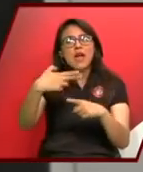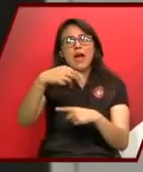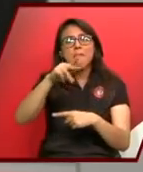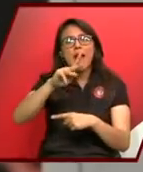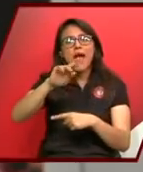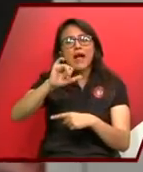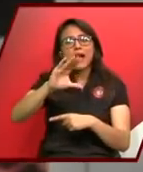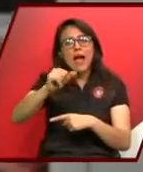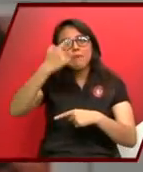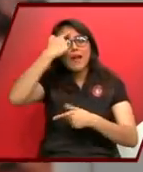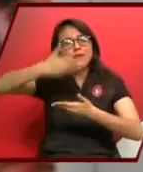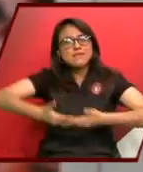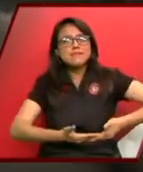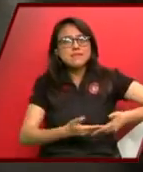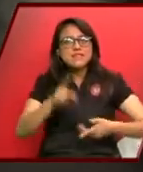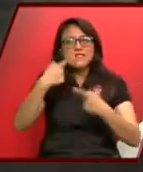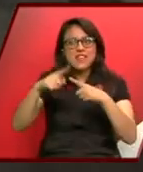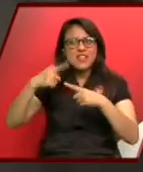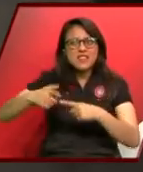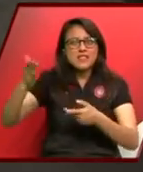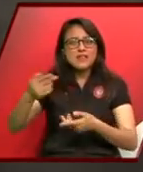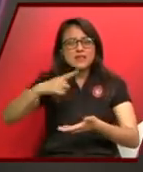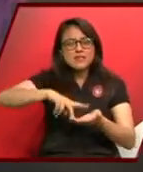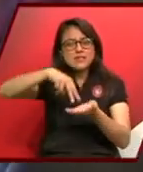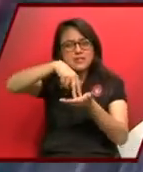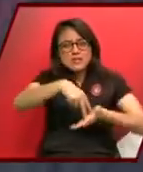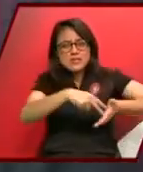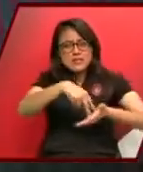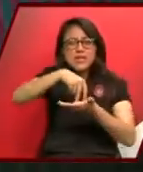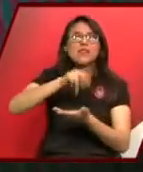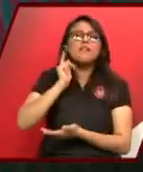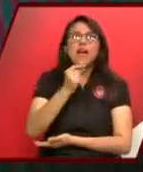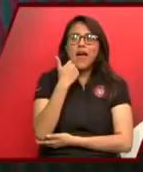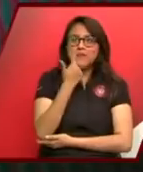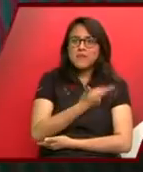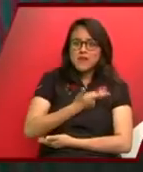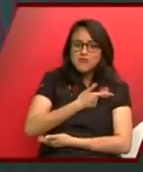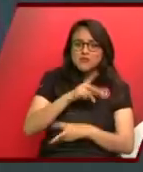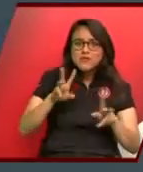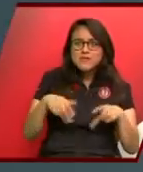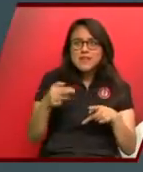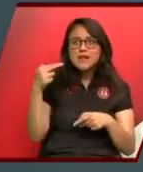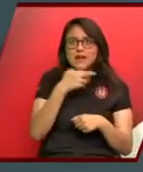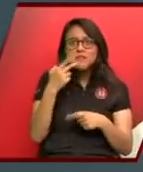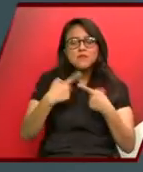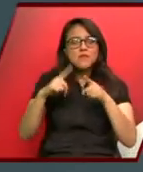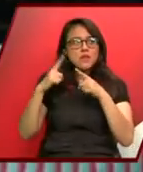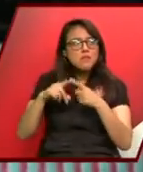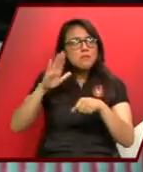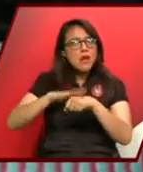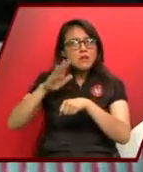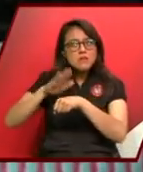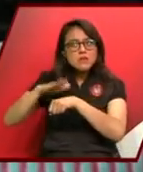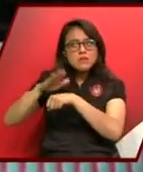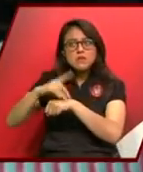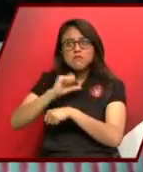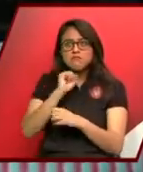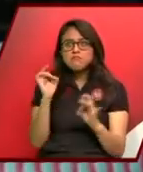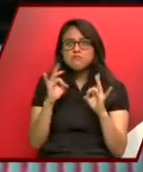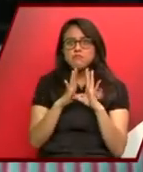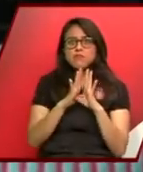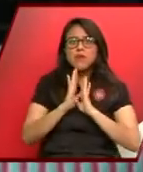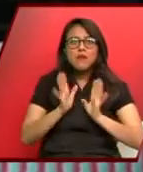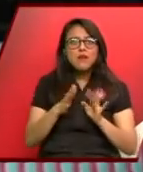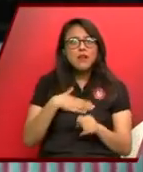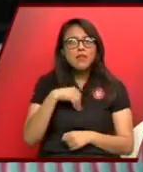venía la gente y me decía, no, este modelo me gusta, y pues lo vendía yo y de ahí me puse a sacar otro. Ya cuando me di cuenta ya